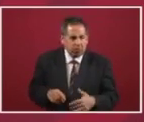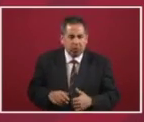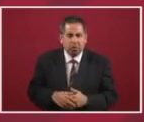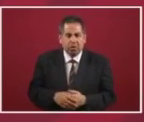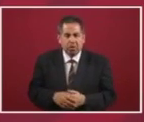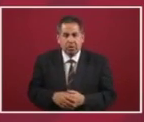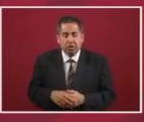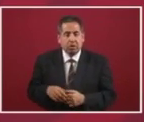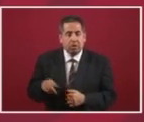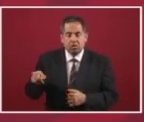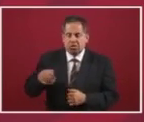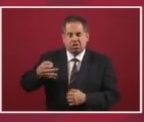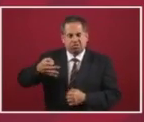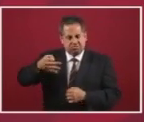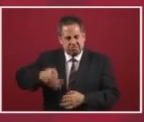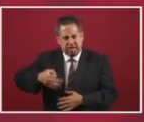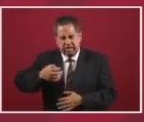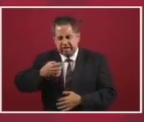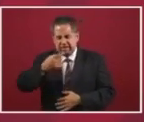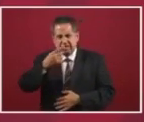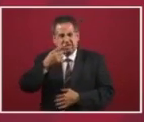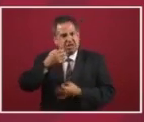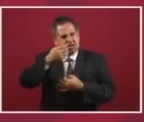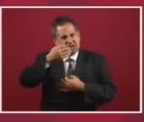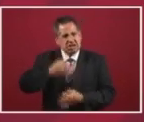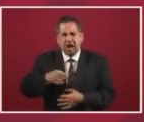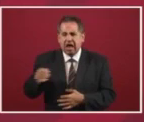con mucha dignidad?